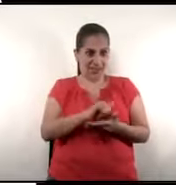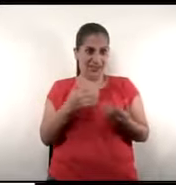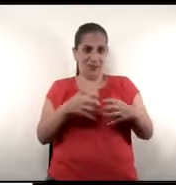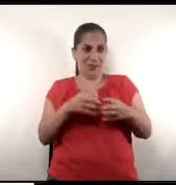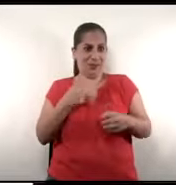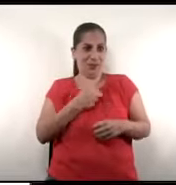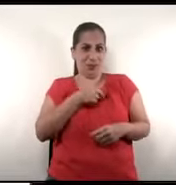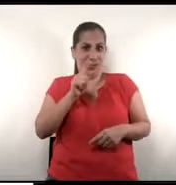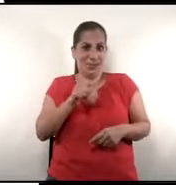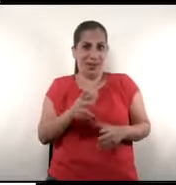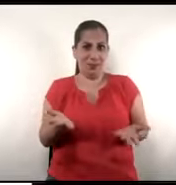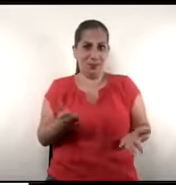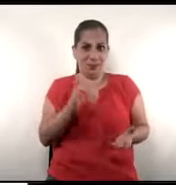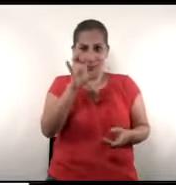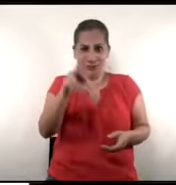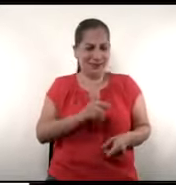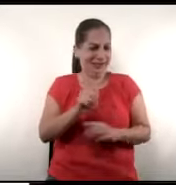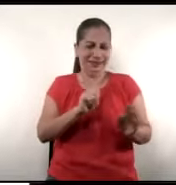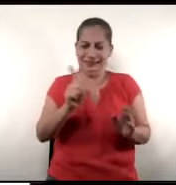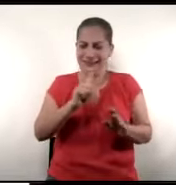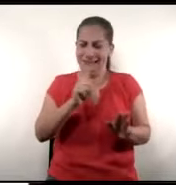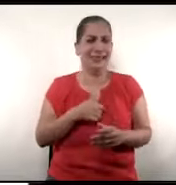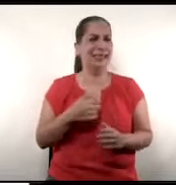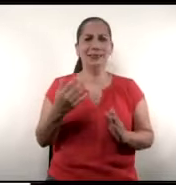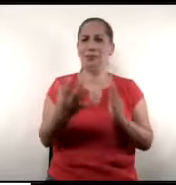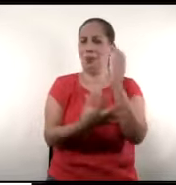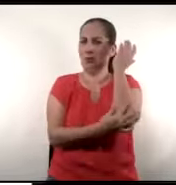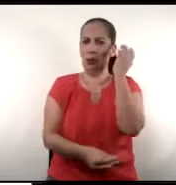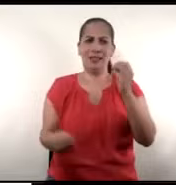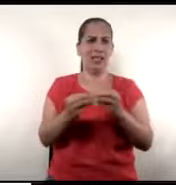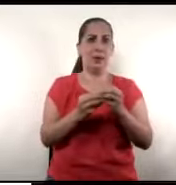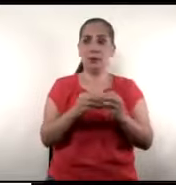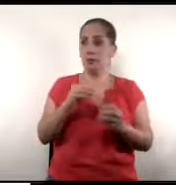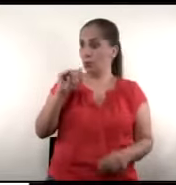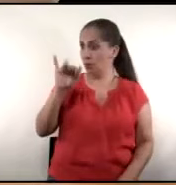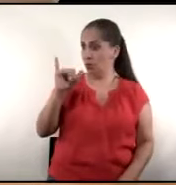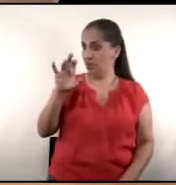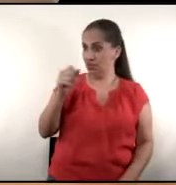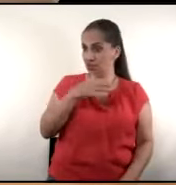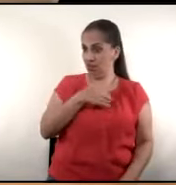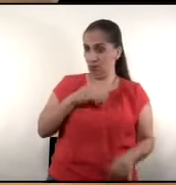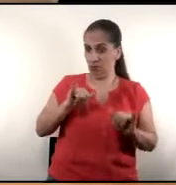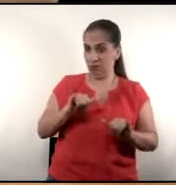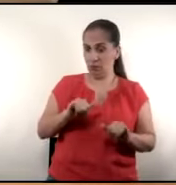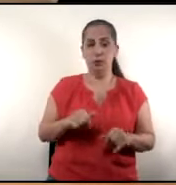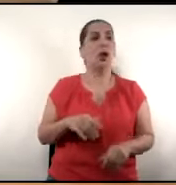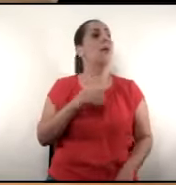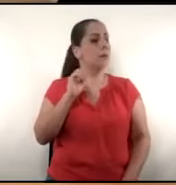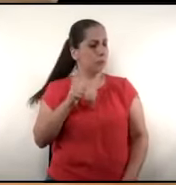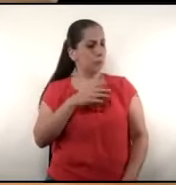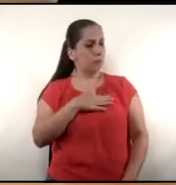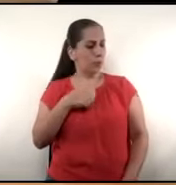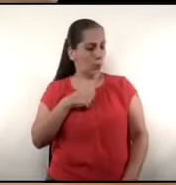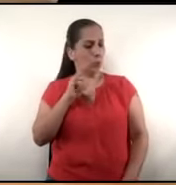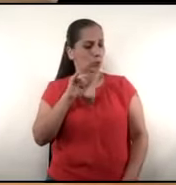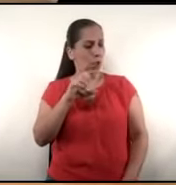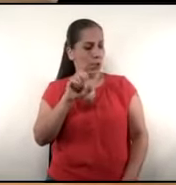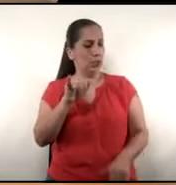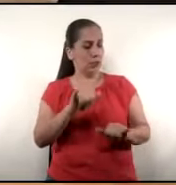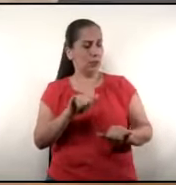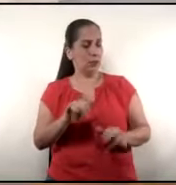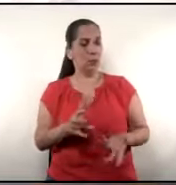nos va a encarecer mucho más de lo que ya está. ¿Pero el ICE le gusta como está entonces? Me gusta el ICE como está. O hay que